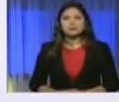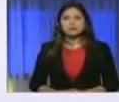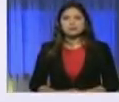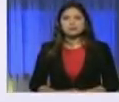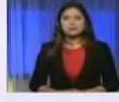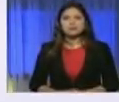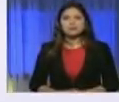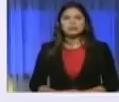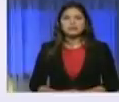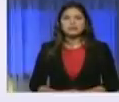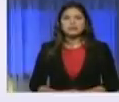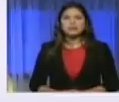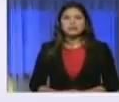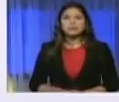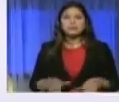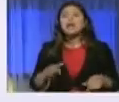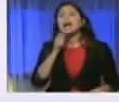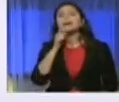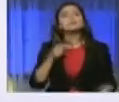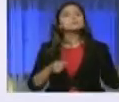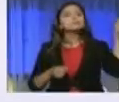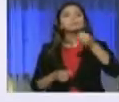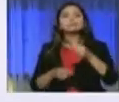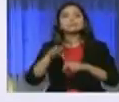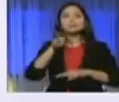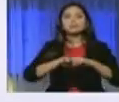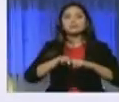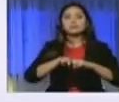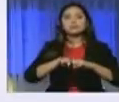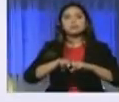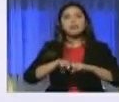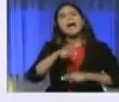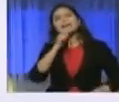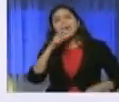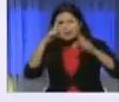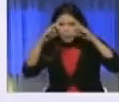Porque aquí van a poner a sentarse aquí. A Ramos Alú.